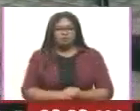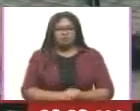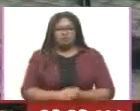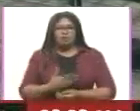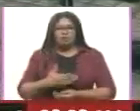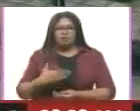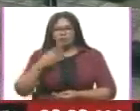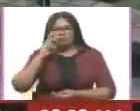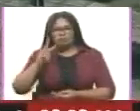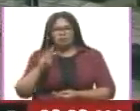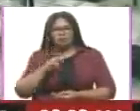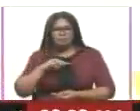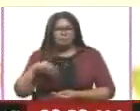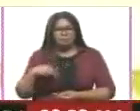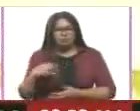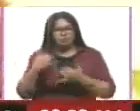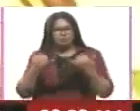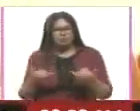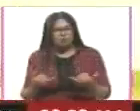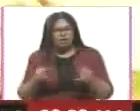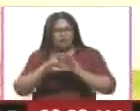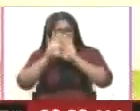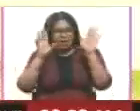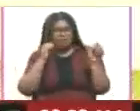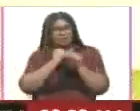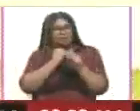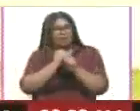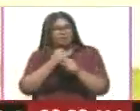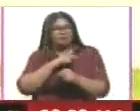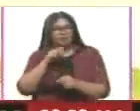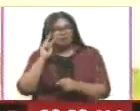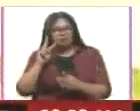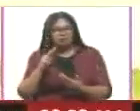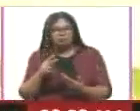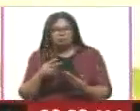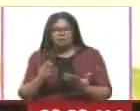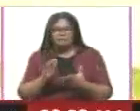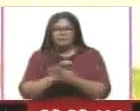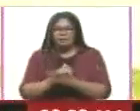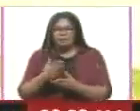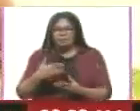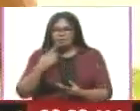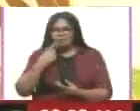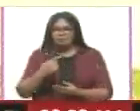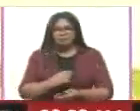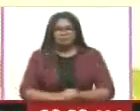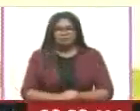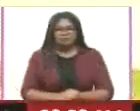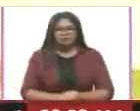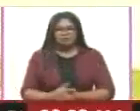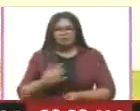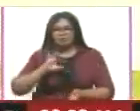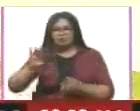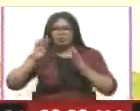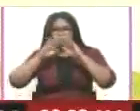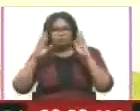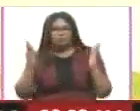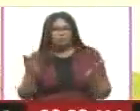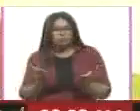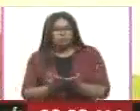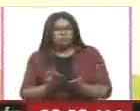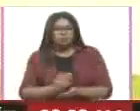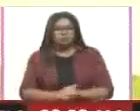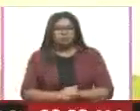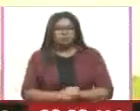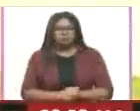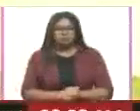para nosotros, por supuesto, este trabajo que las compañeras vienen diciendo y que es el patrimonio mundial, es un patrimonio que